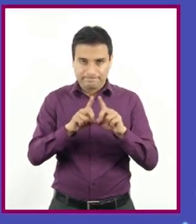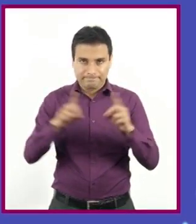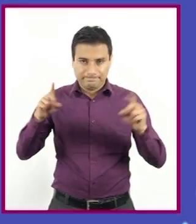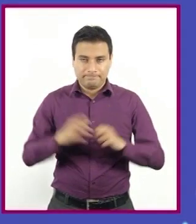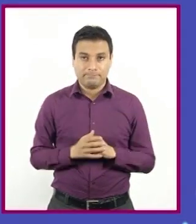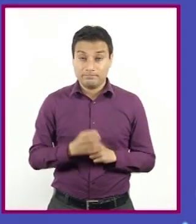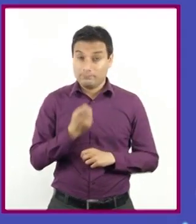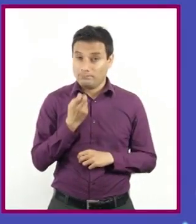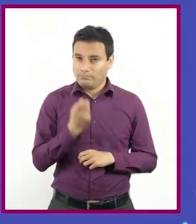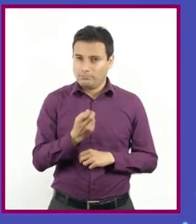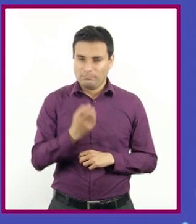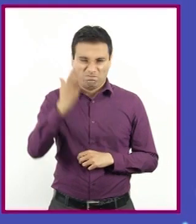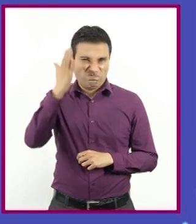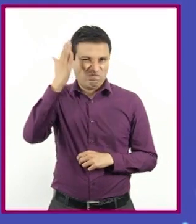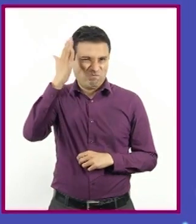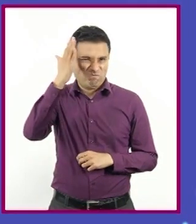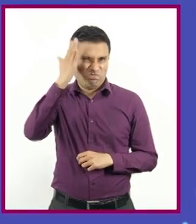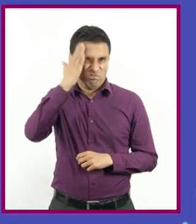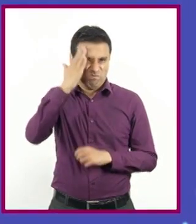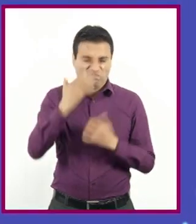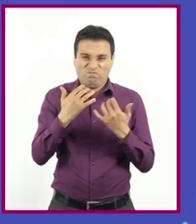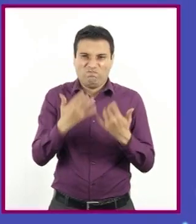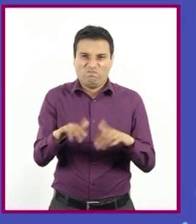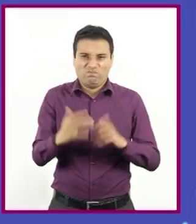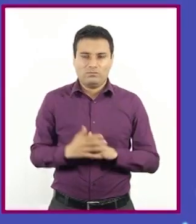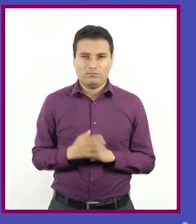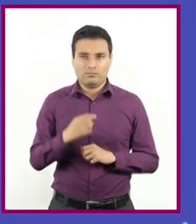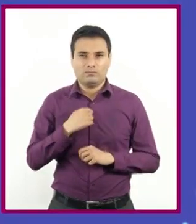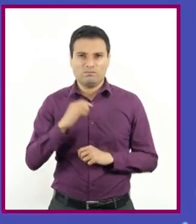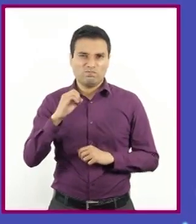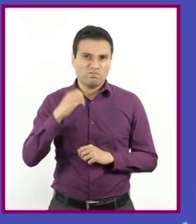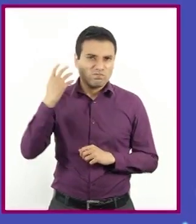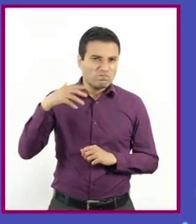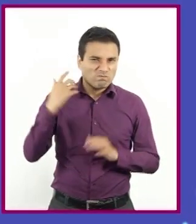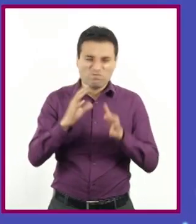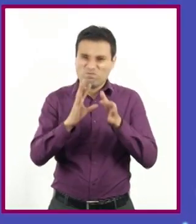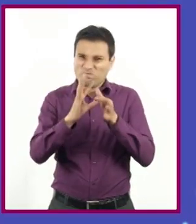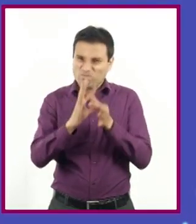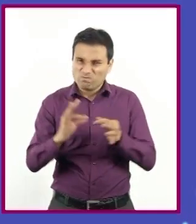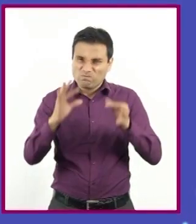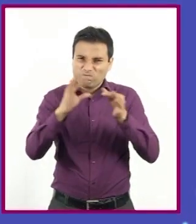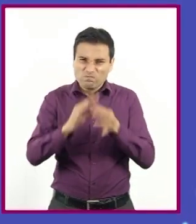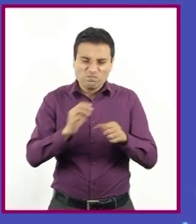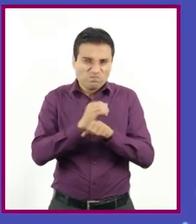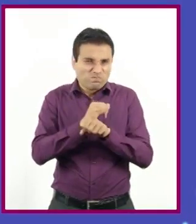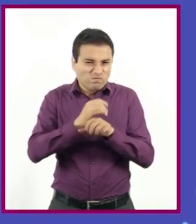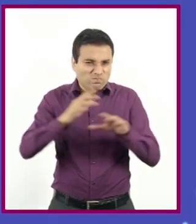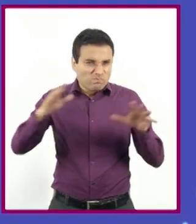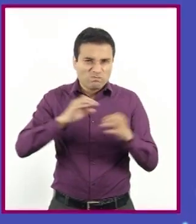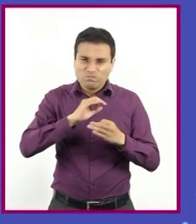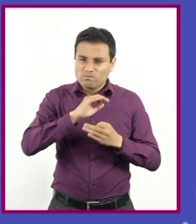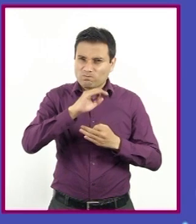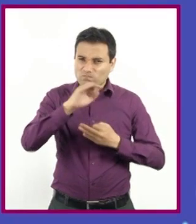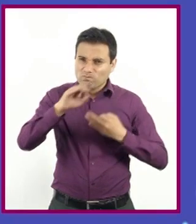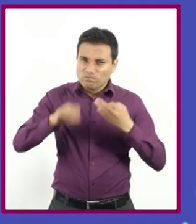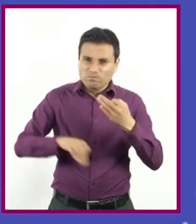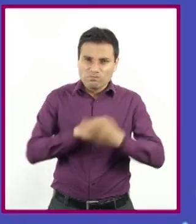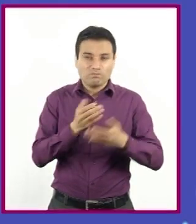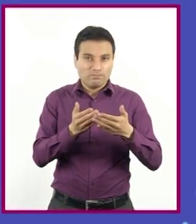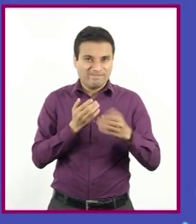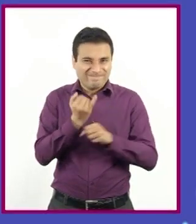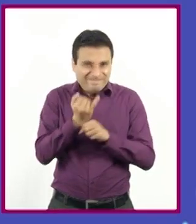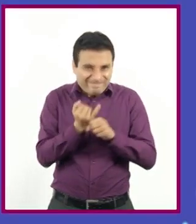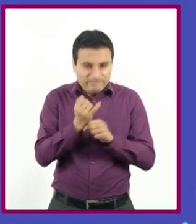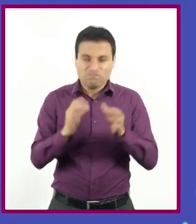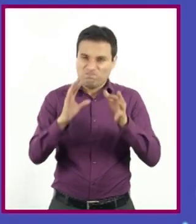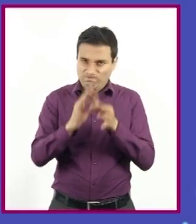parte fuerte del programa en donde se expondrá toda la información que se indagó y colocó en las fichas